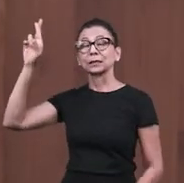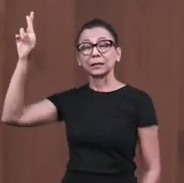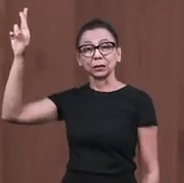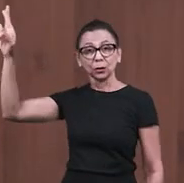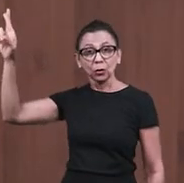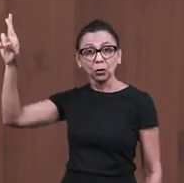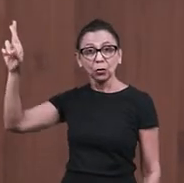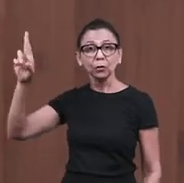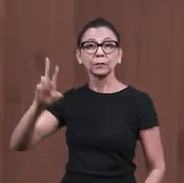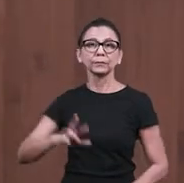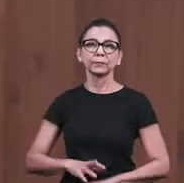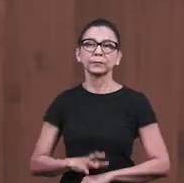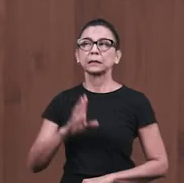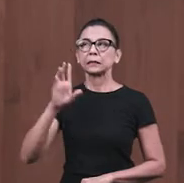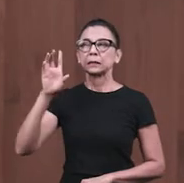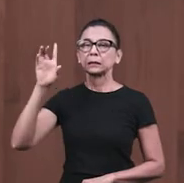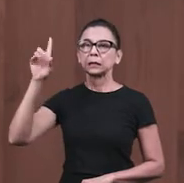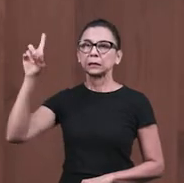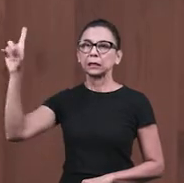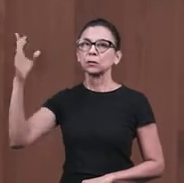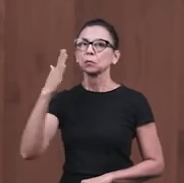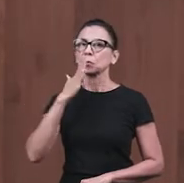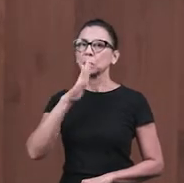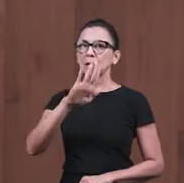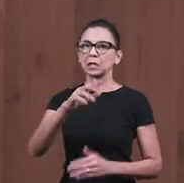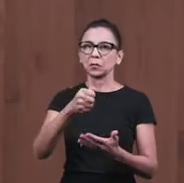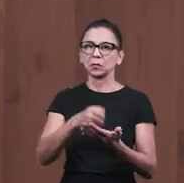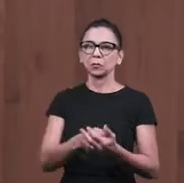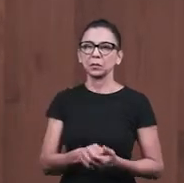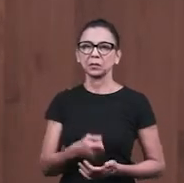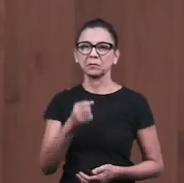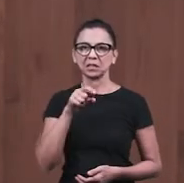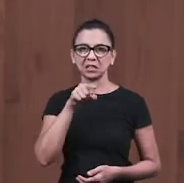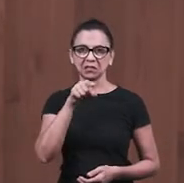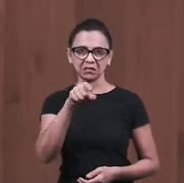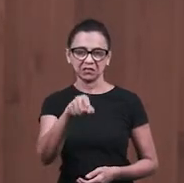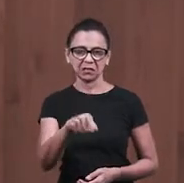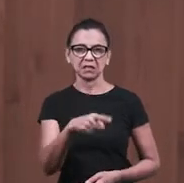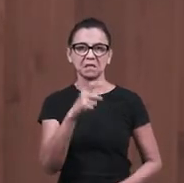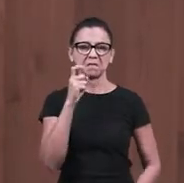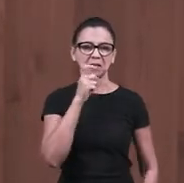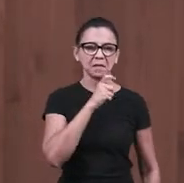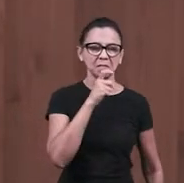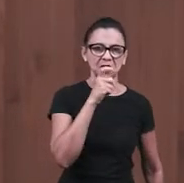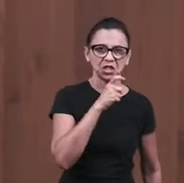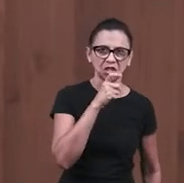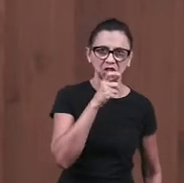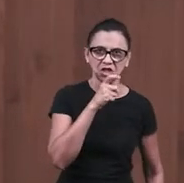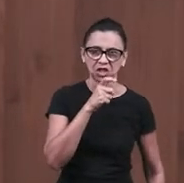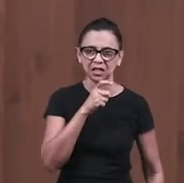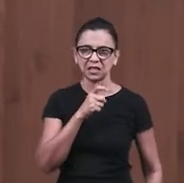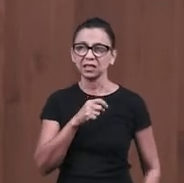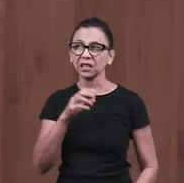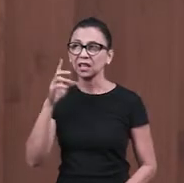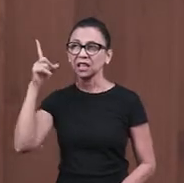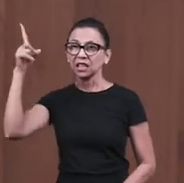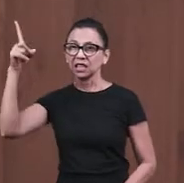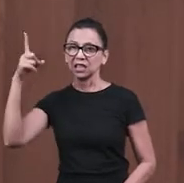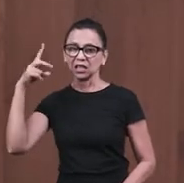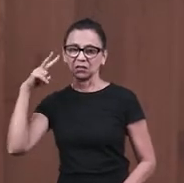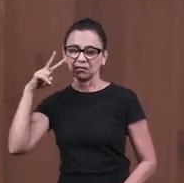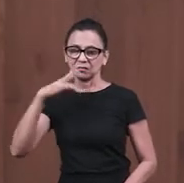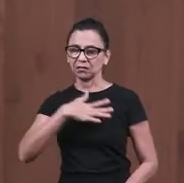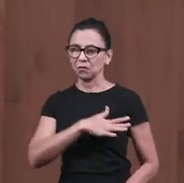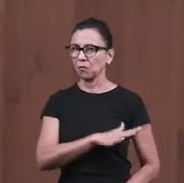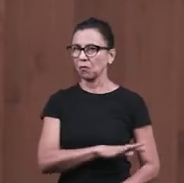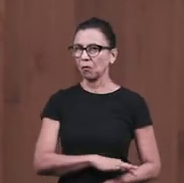hizo cumpliéndose en sus vidas. Los que viven en la mentira, haciendo cosas que Dios no se agrada de